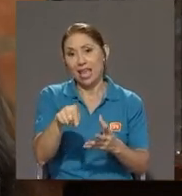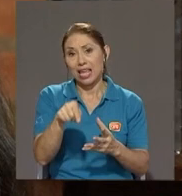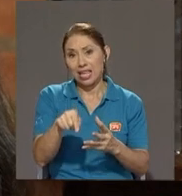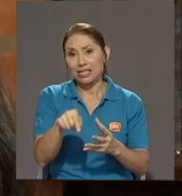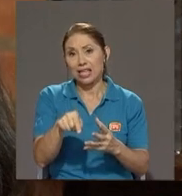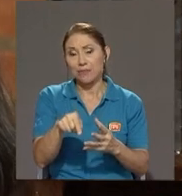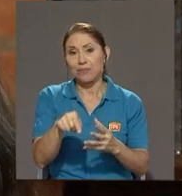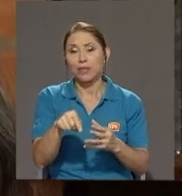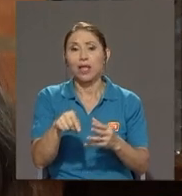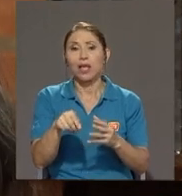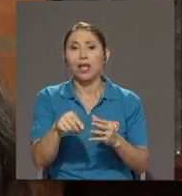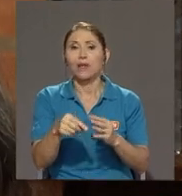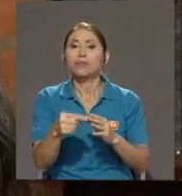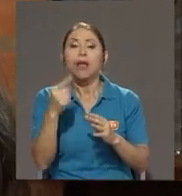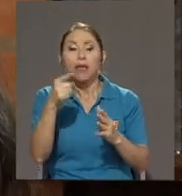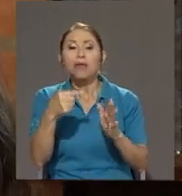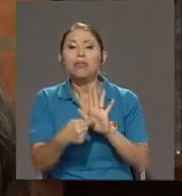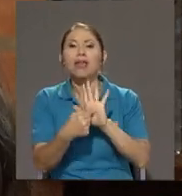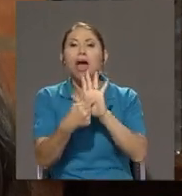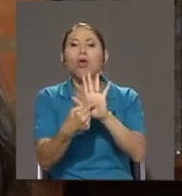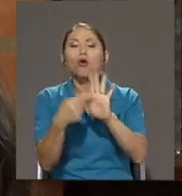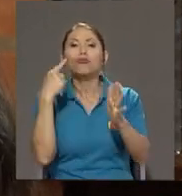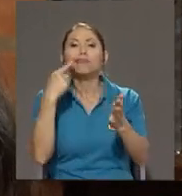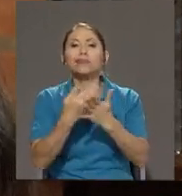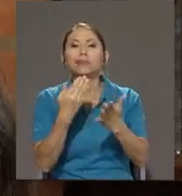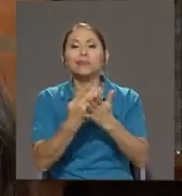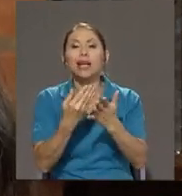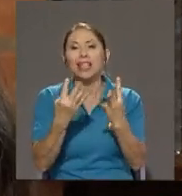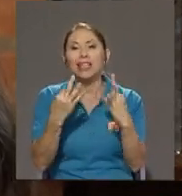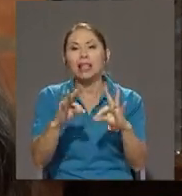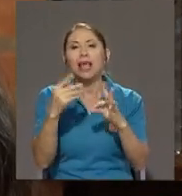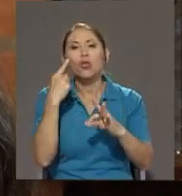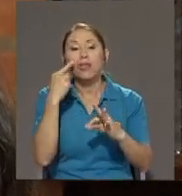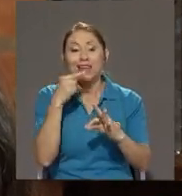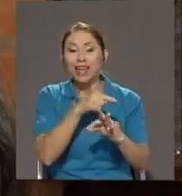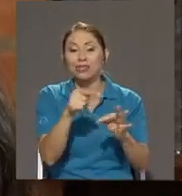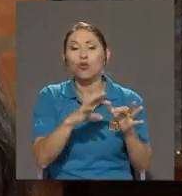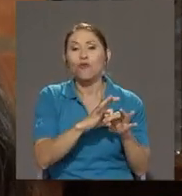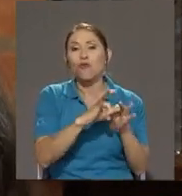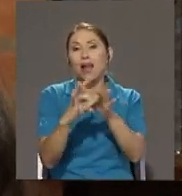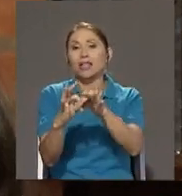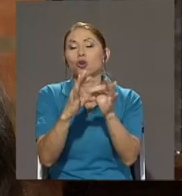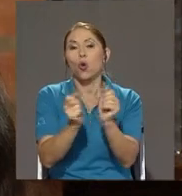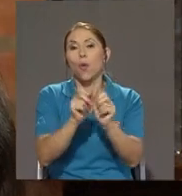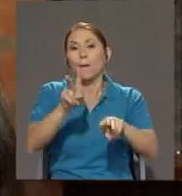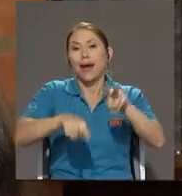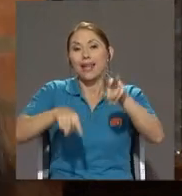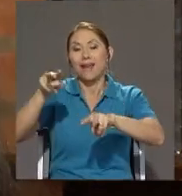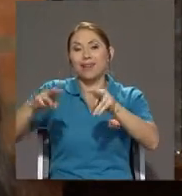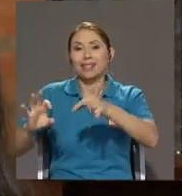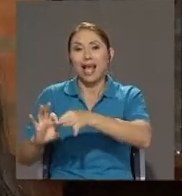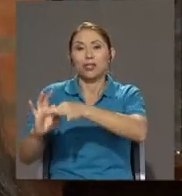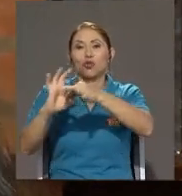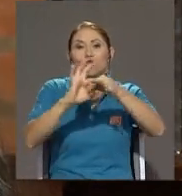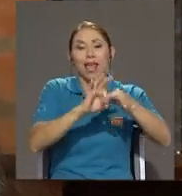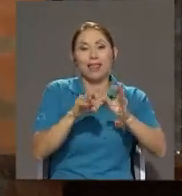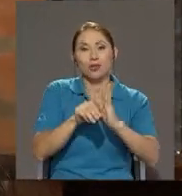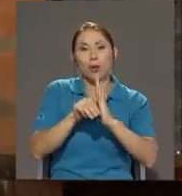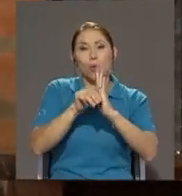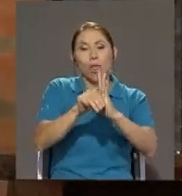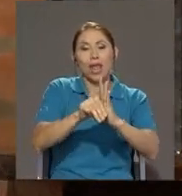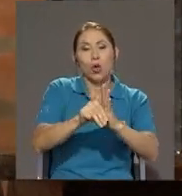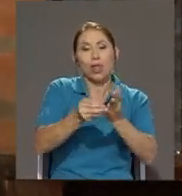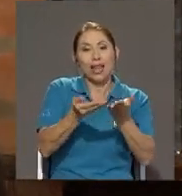de ese indicador y en intentar establecer qué relación tienen con las variables asociadas al modelo de capital humano y con